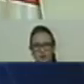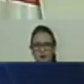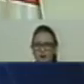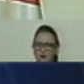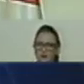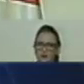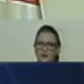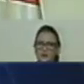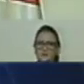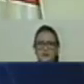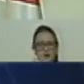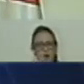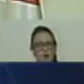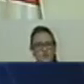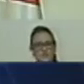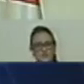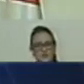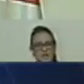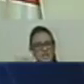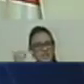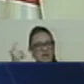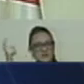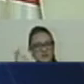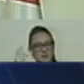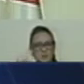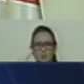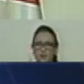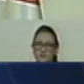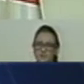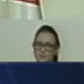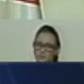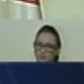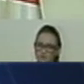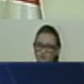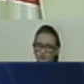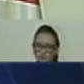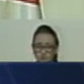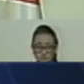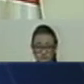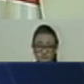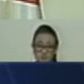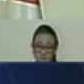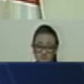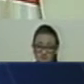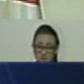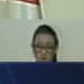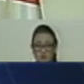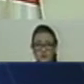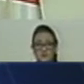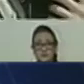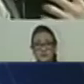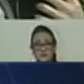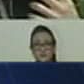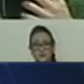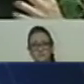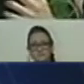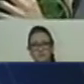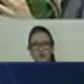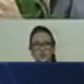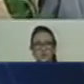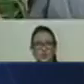calles que creen en la idea de Chávez, de Bolívar, de la revolución. Por eso estoy aquí y estoy punteando todas las encuestas.